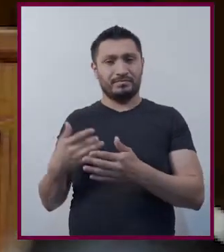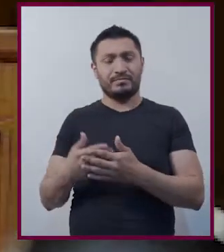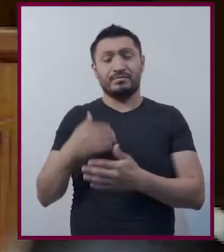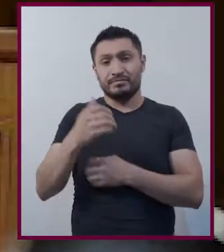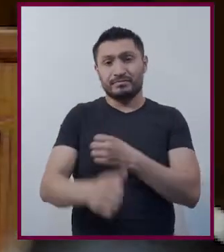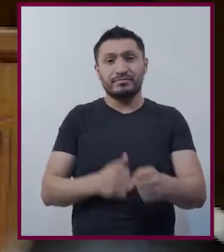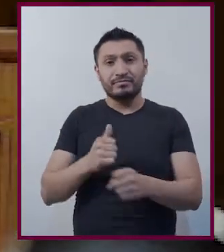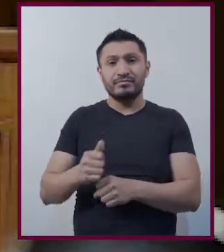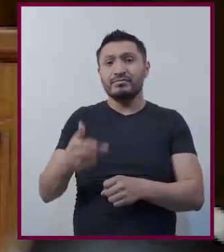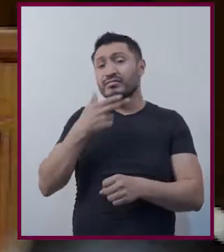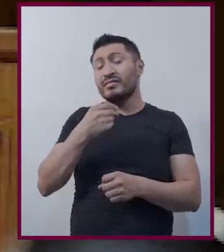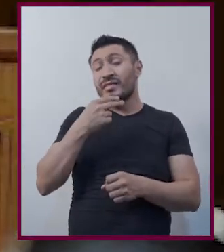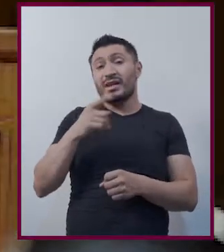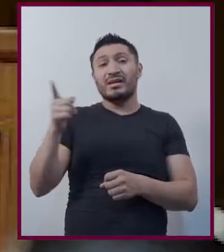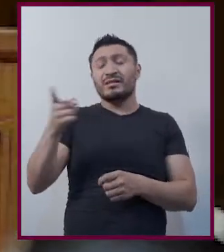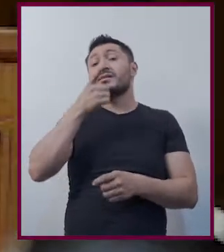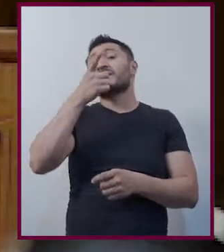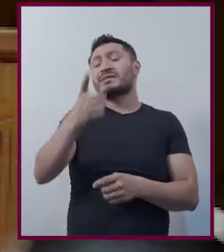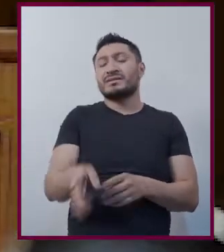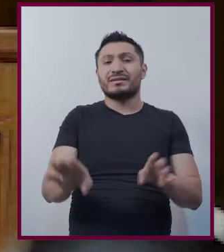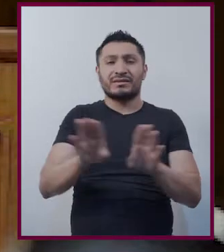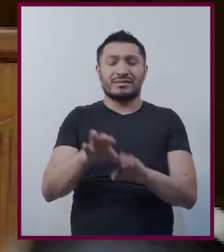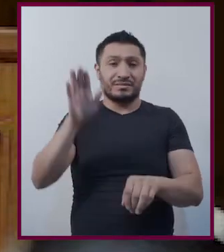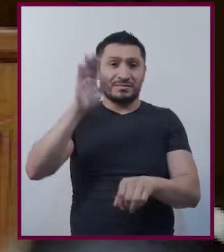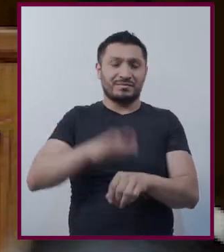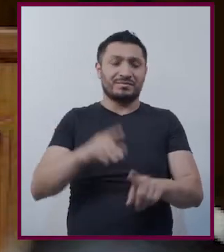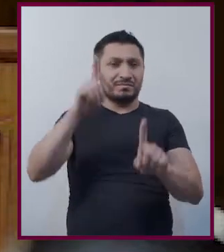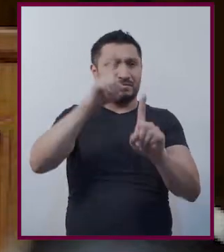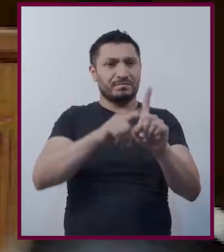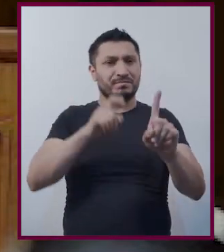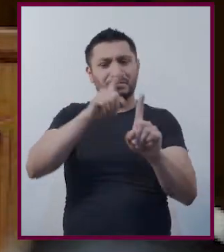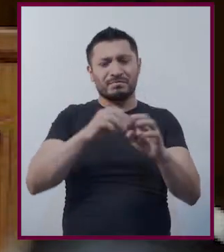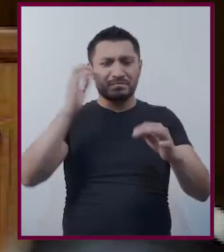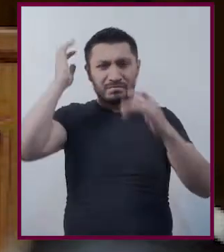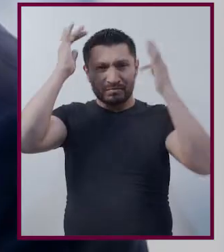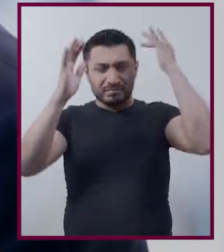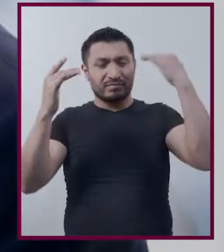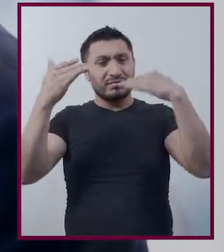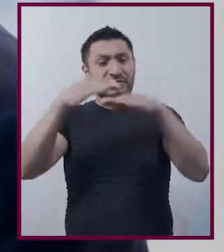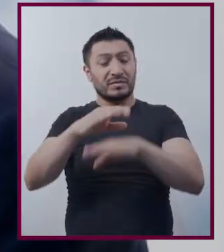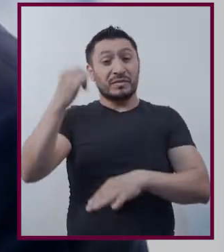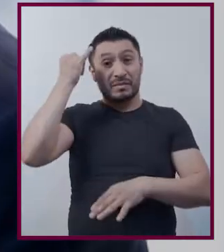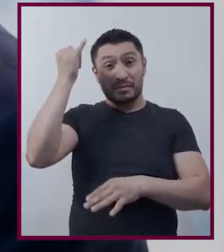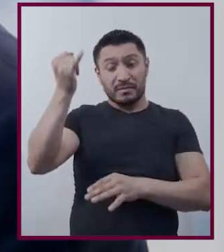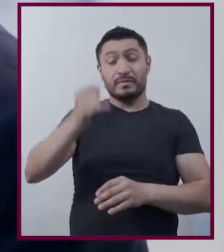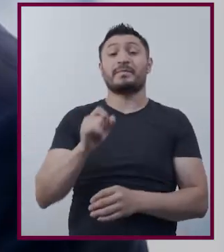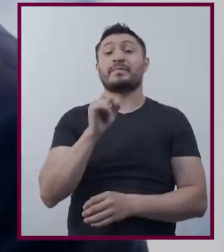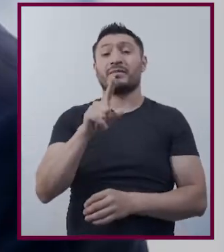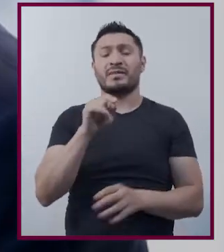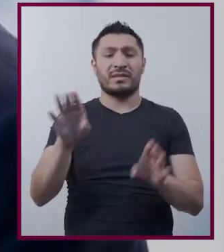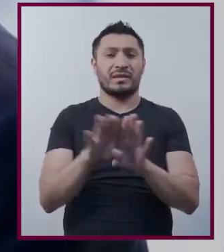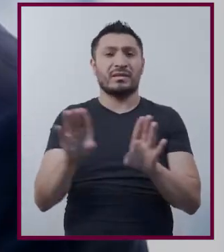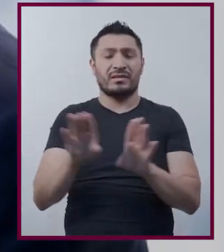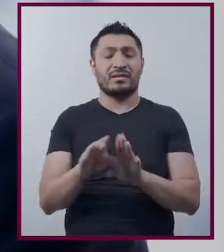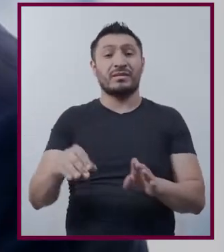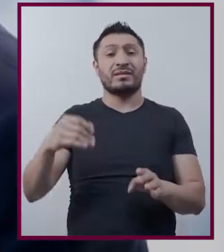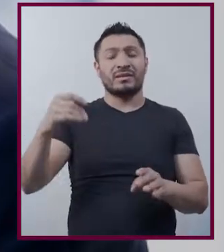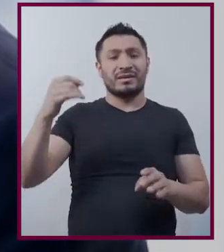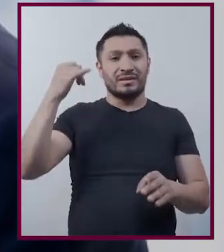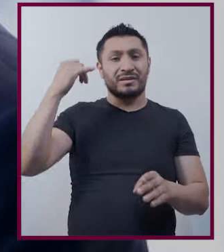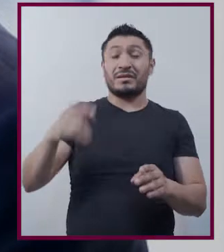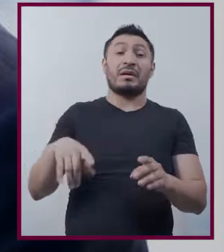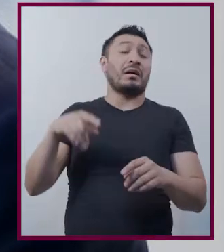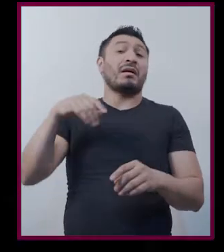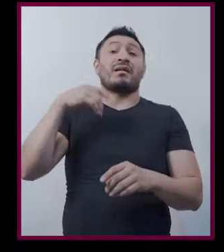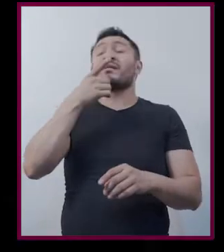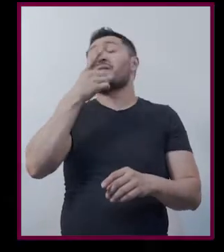de Chicago se ha mostrado mucho más crítico con respecto a dicha corriente e incluso ha pretendido desmarcarse